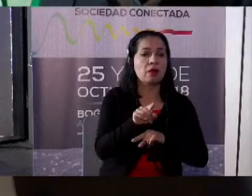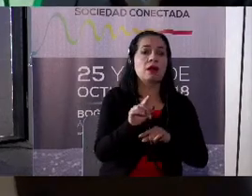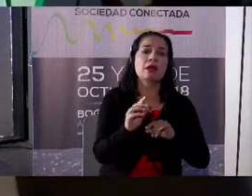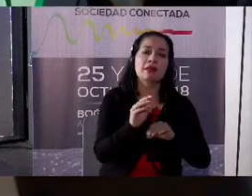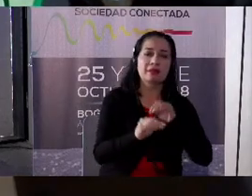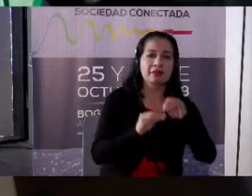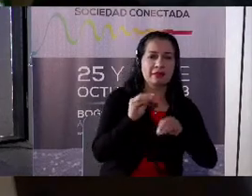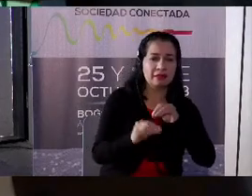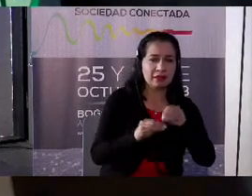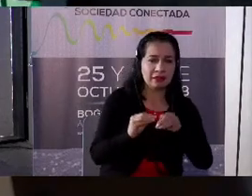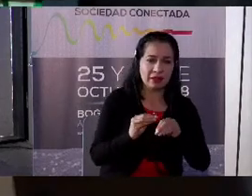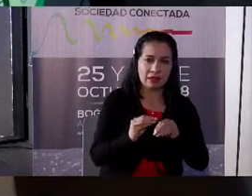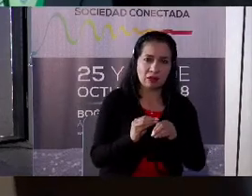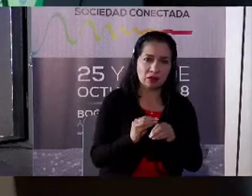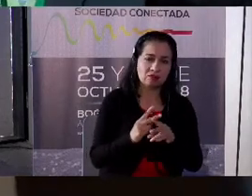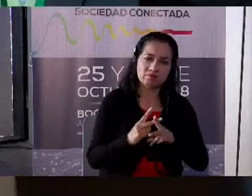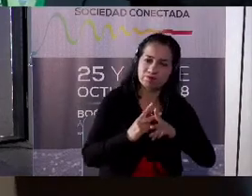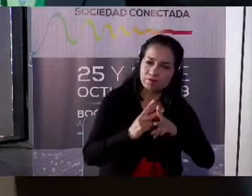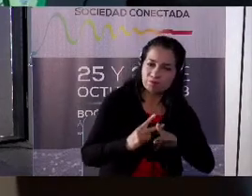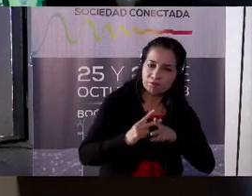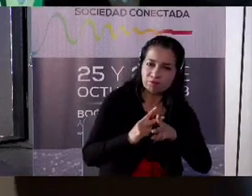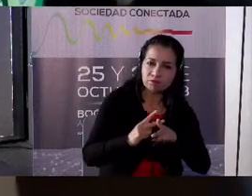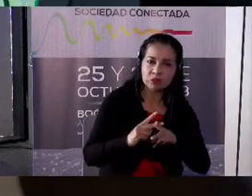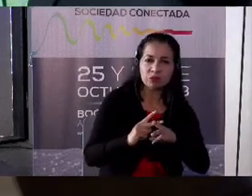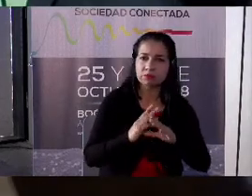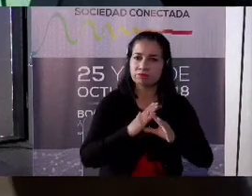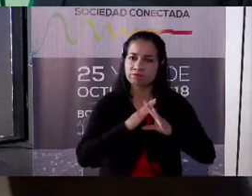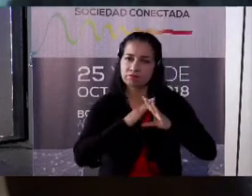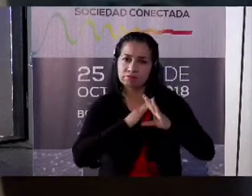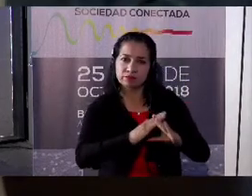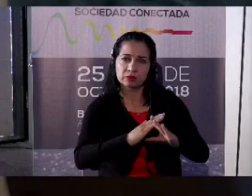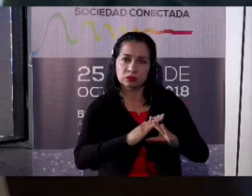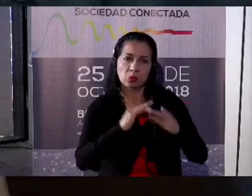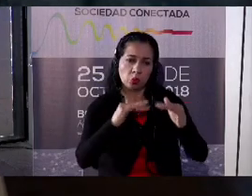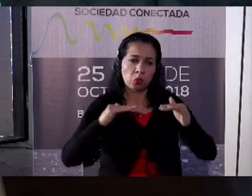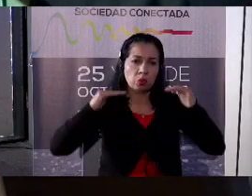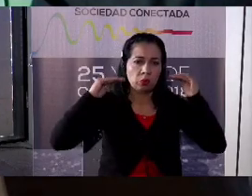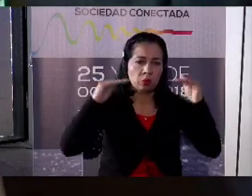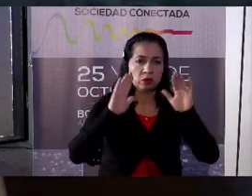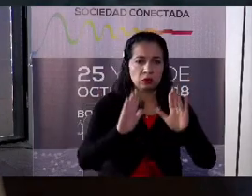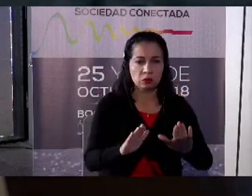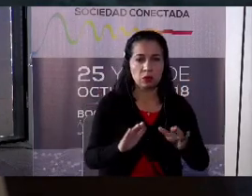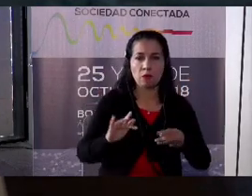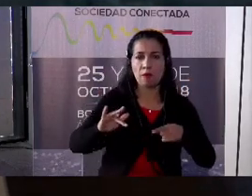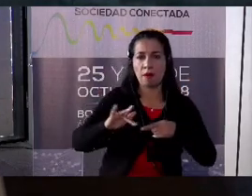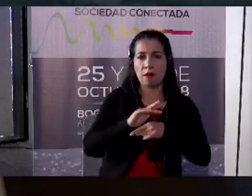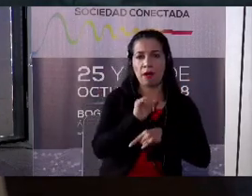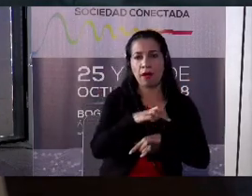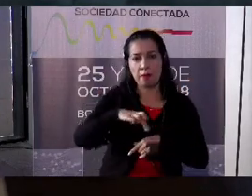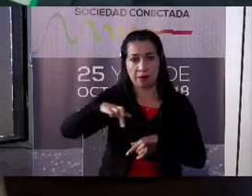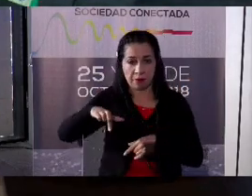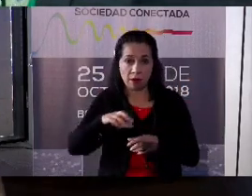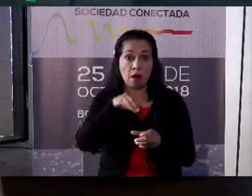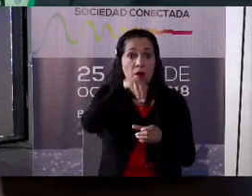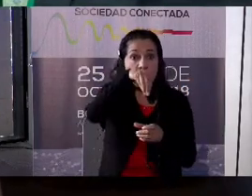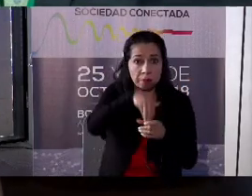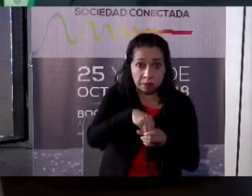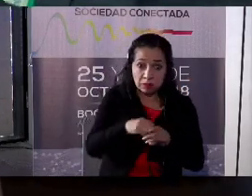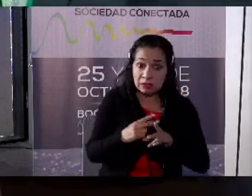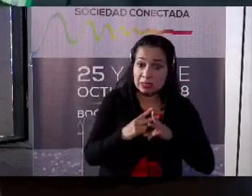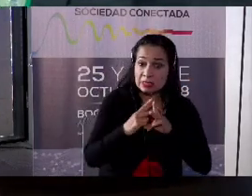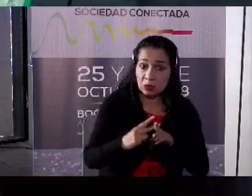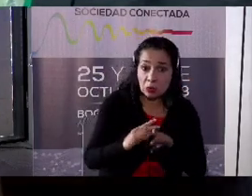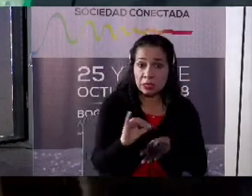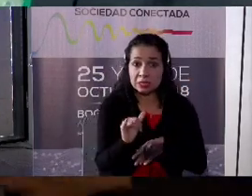alta seguridad independientemente de si la aplicación tiene seguridad o no al integrarse a esta